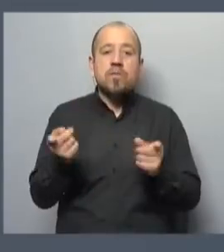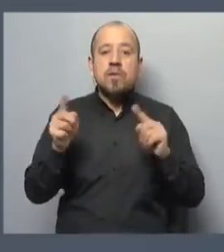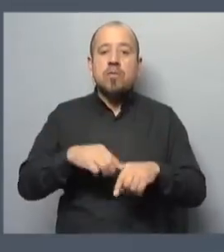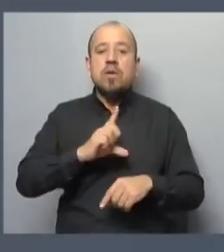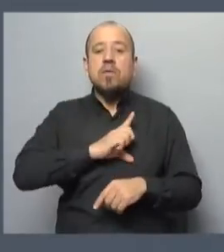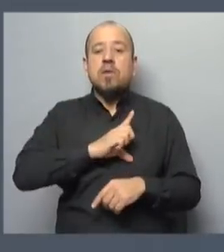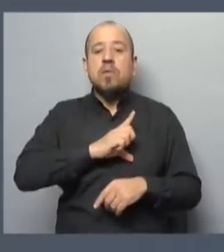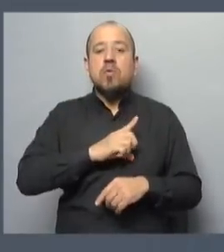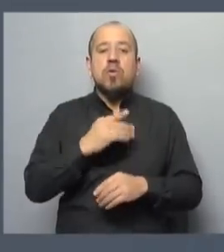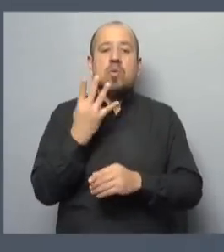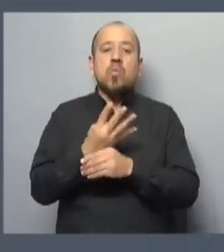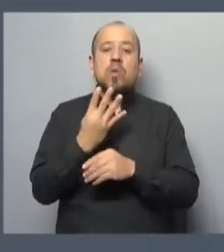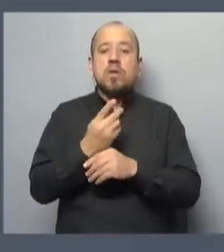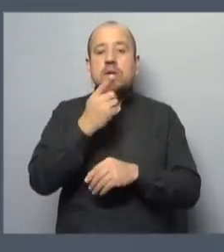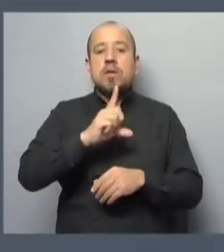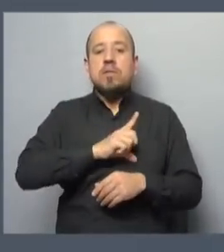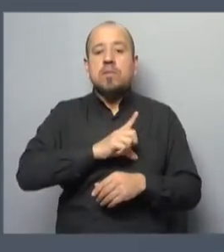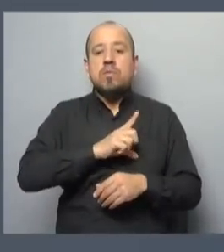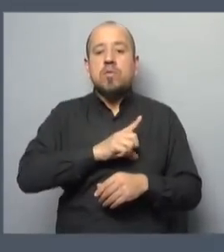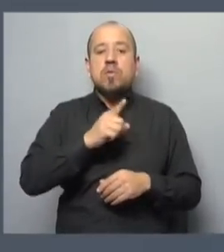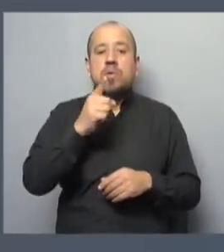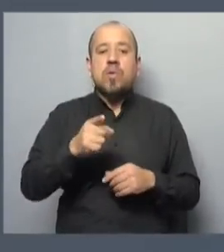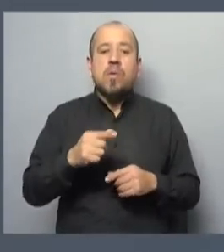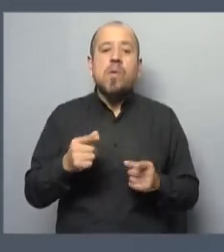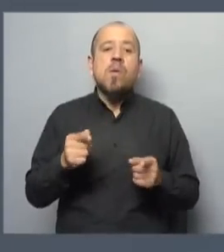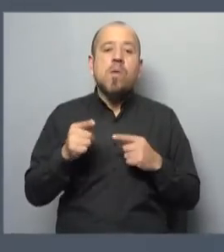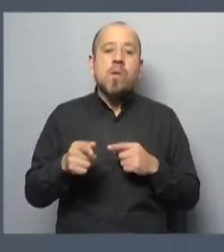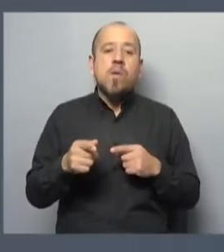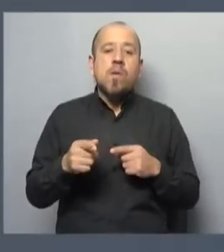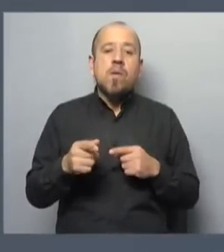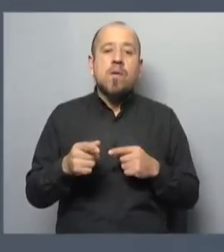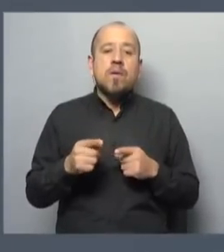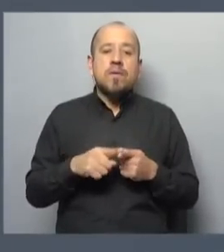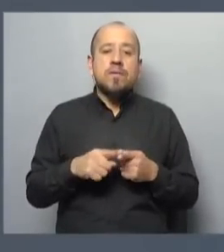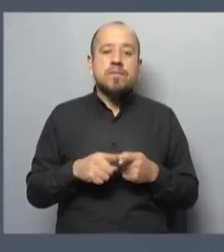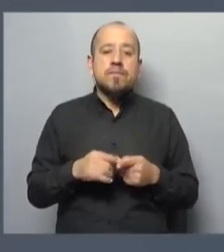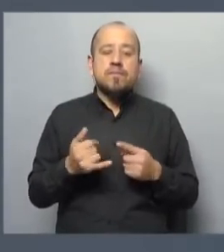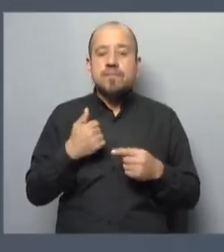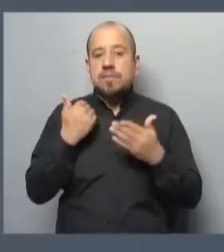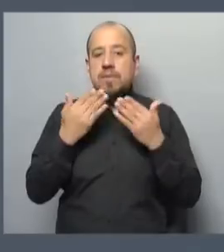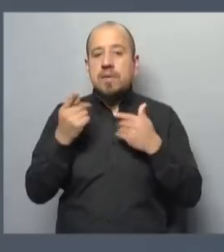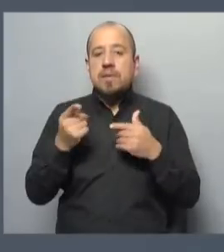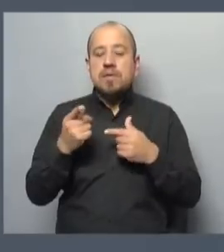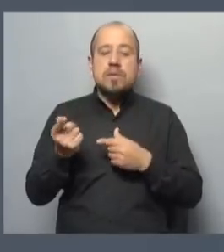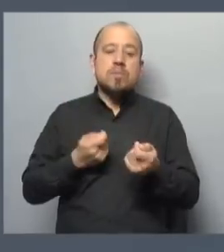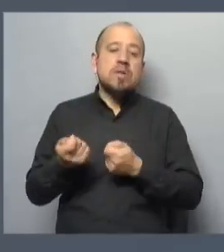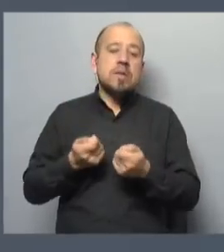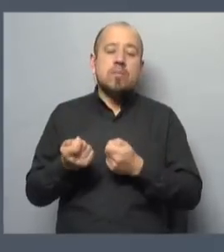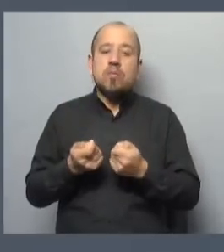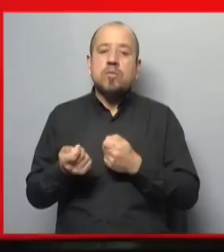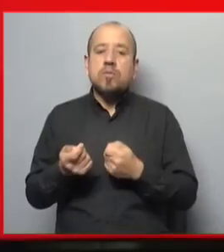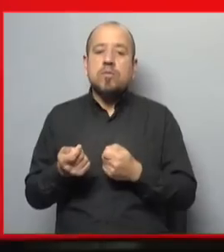a la cuarta división y ahí ya complete la llegada primera división y bueno hablando un poco eso de ir a préstamo